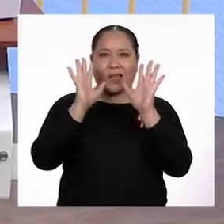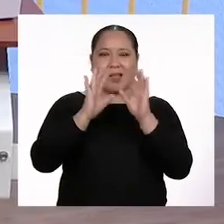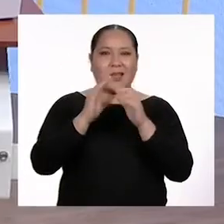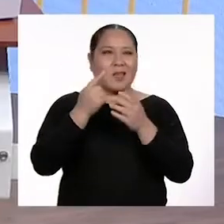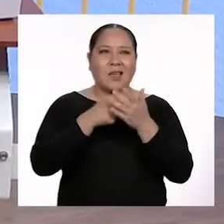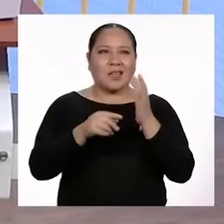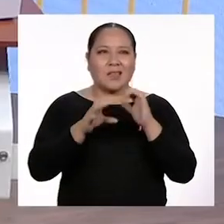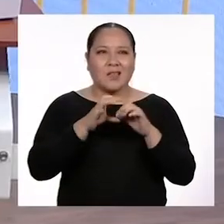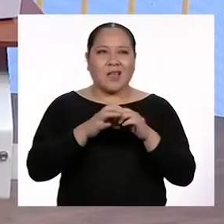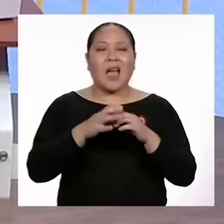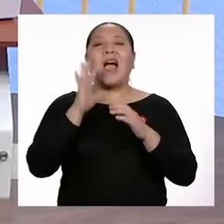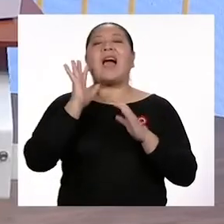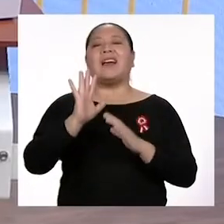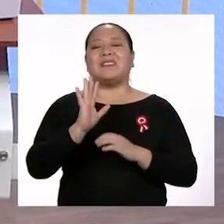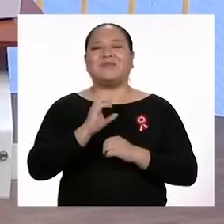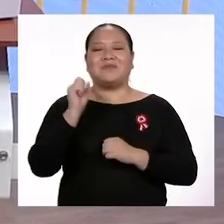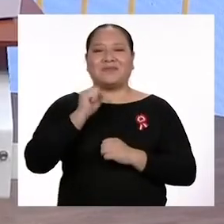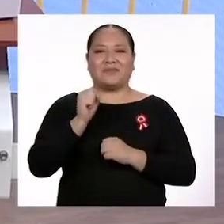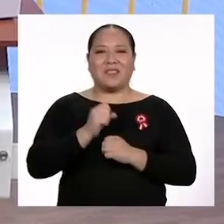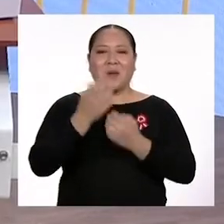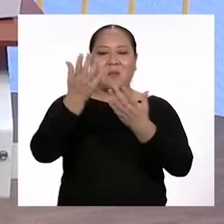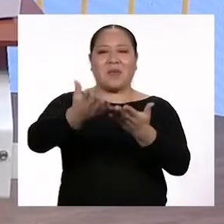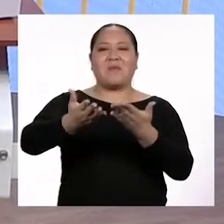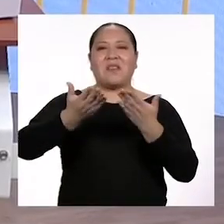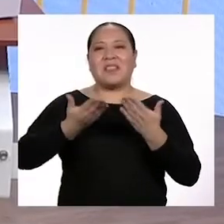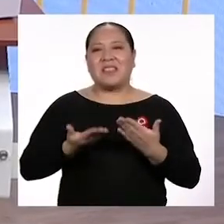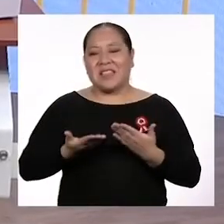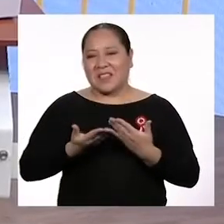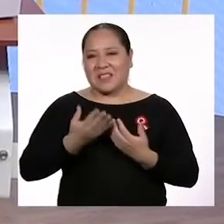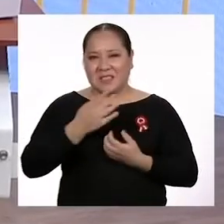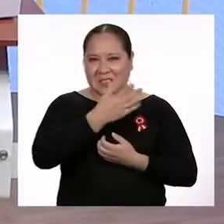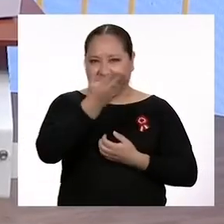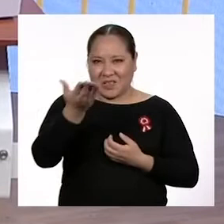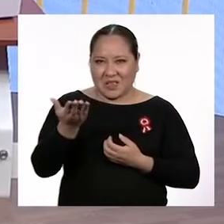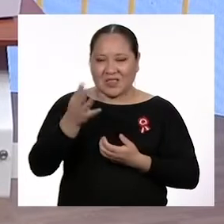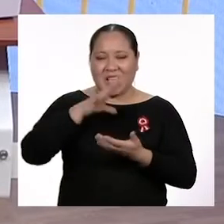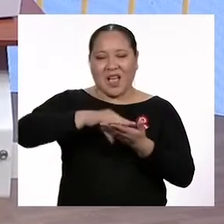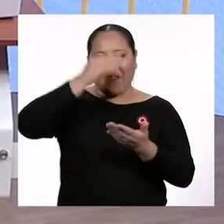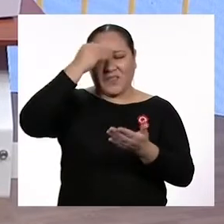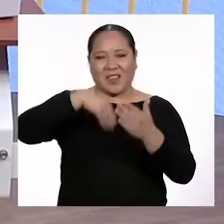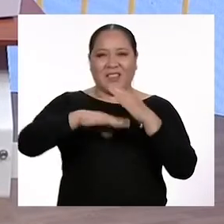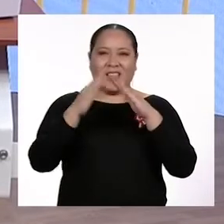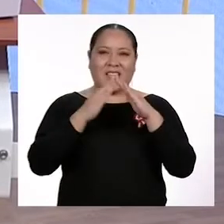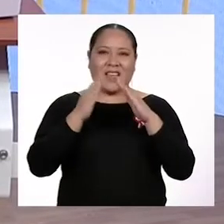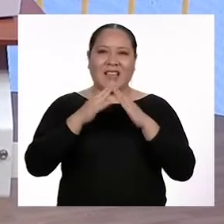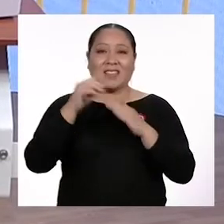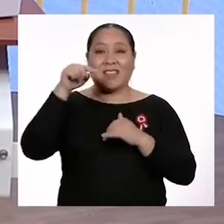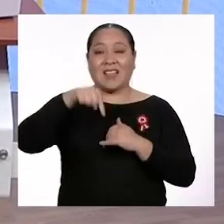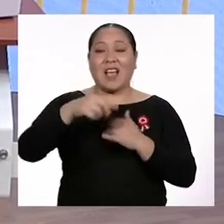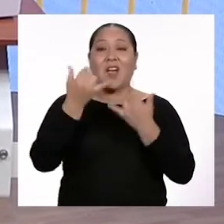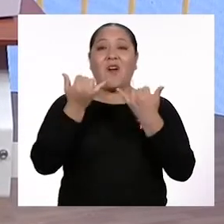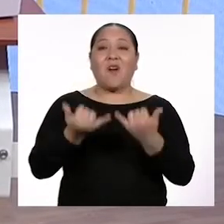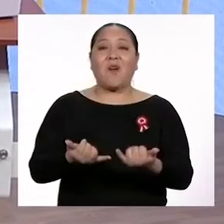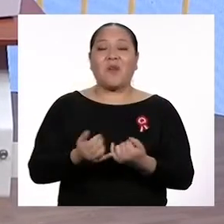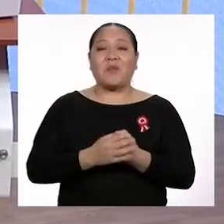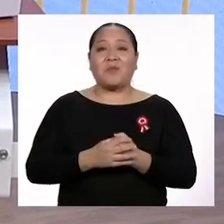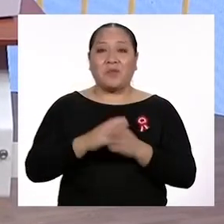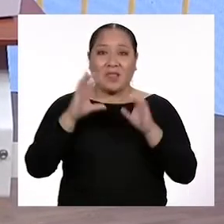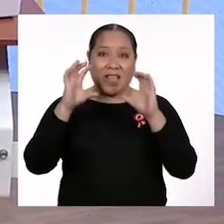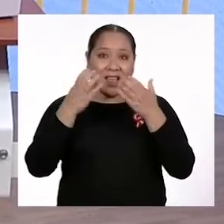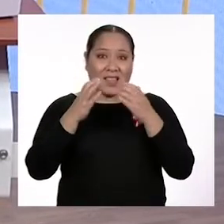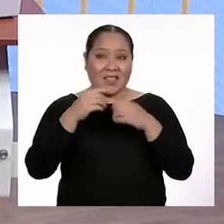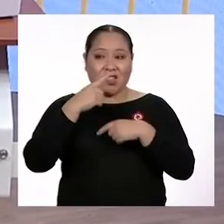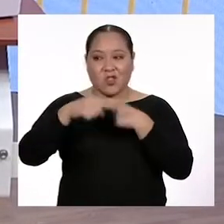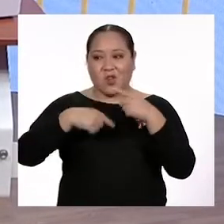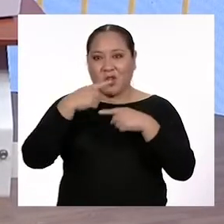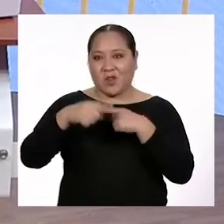qué estábamos? Ah, sí. Bienvenidas y bienvenidos a Aprendo en Casa. Hoy nos toca un curso que todos